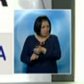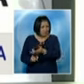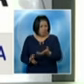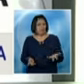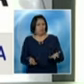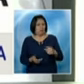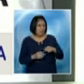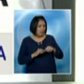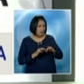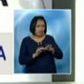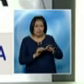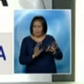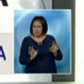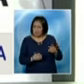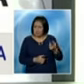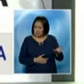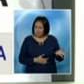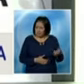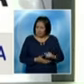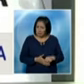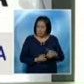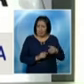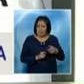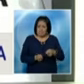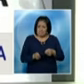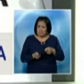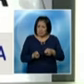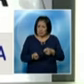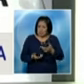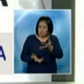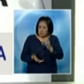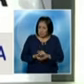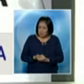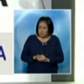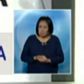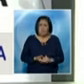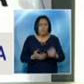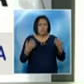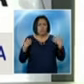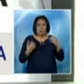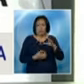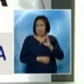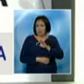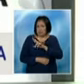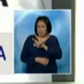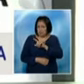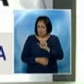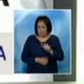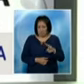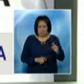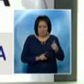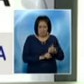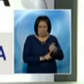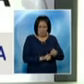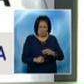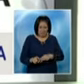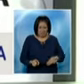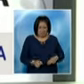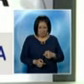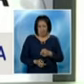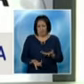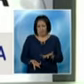bien revelarían que habría una presión sobre la Contraloría. ¿Por qué el ministro grabaría esos audios y más bien no grabaría